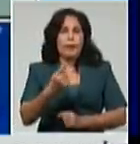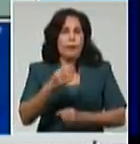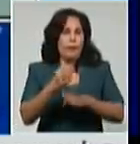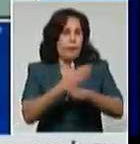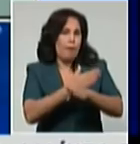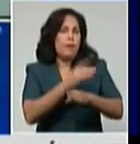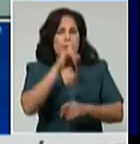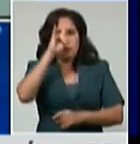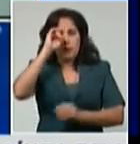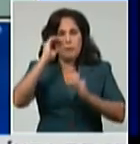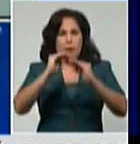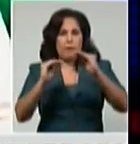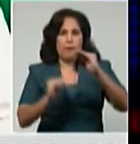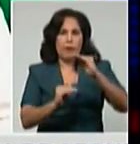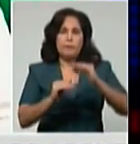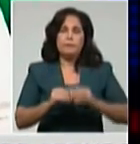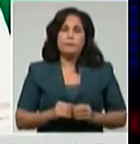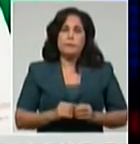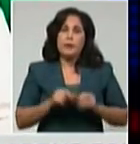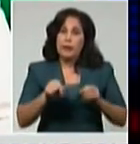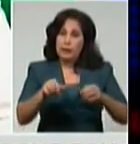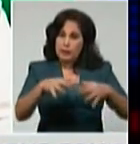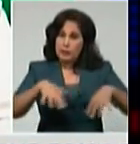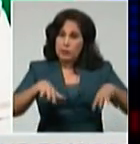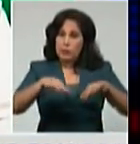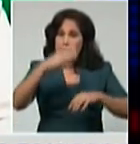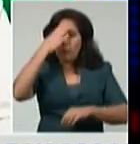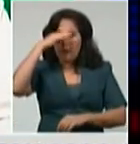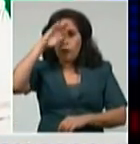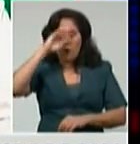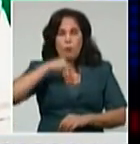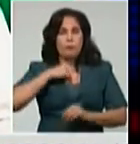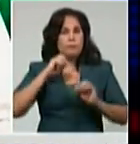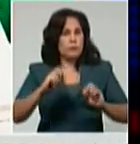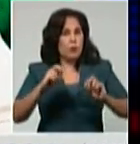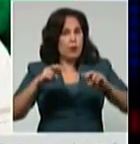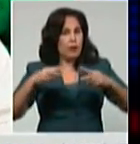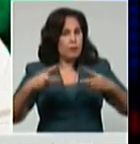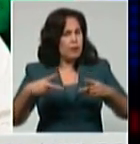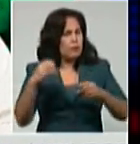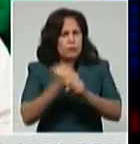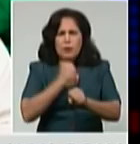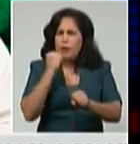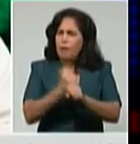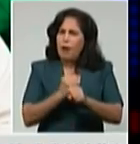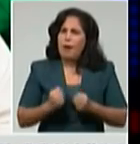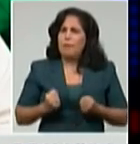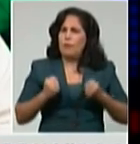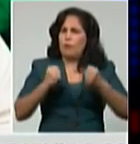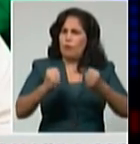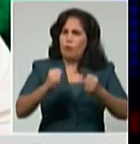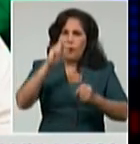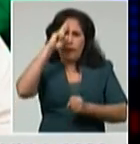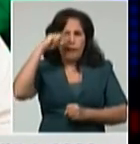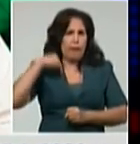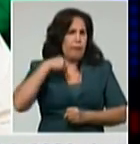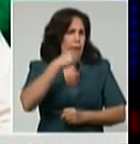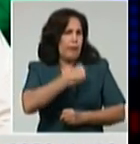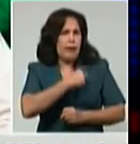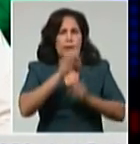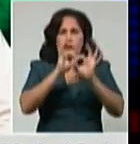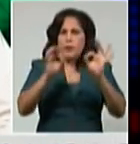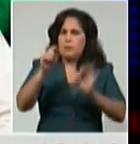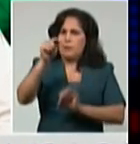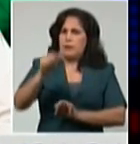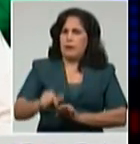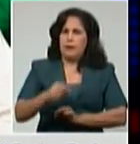país. Esta es la situación de Cuba, reitero, se trabaja, las personas sabemos,